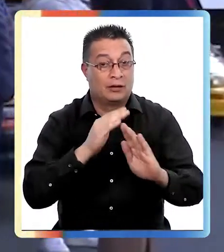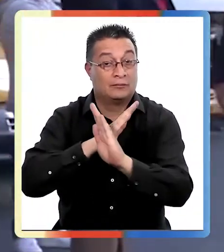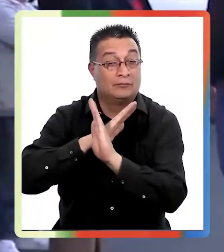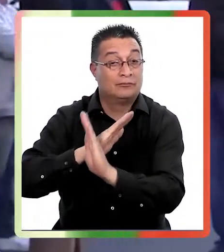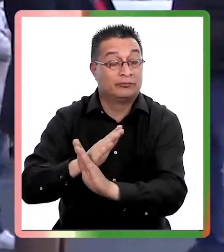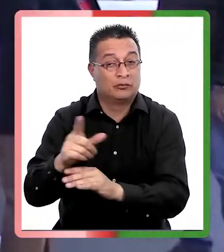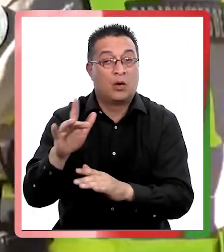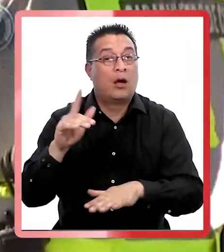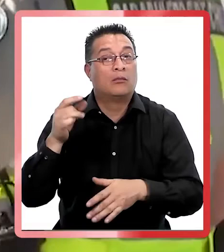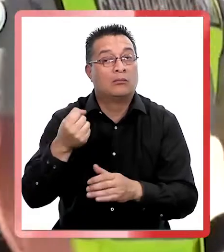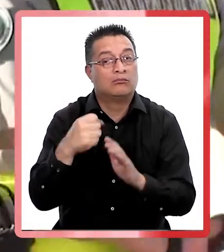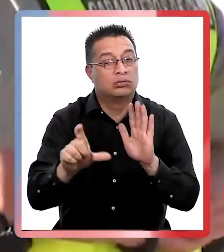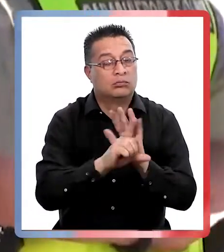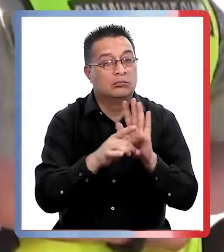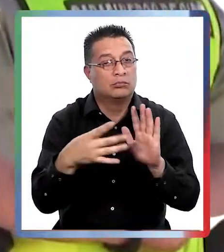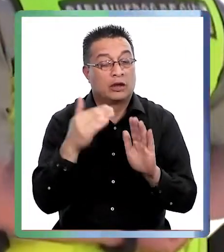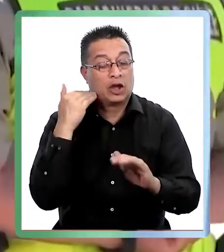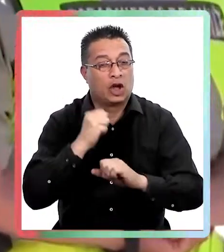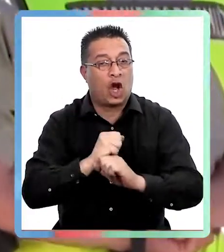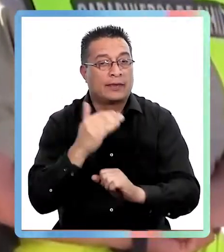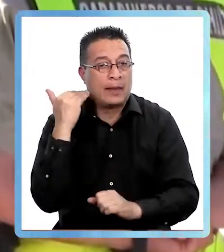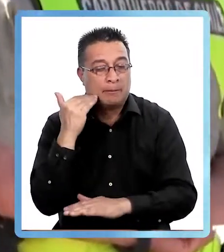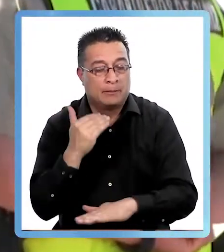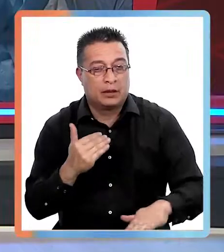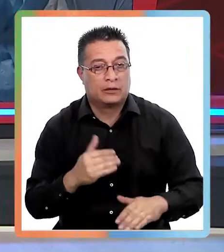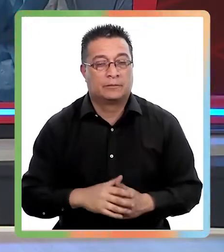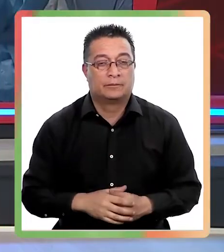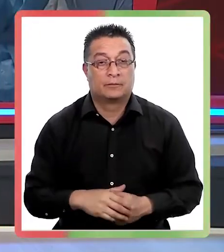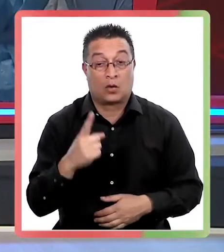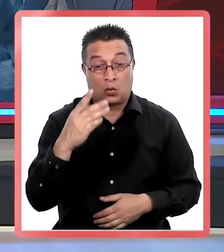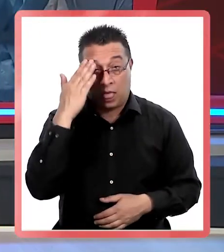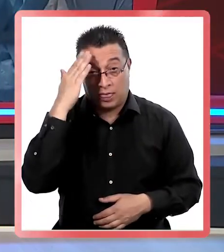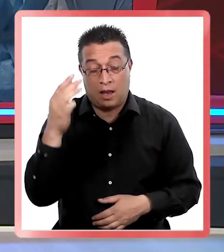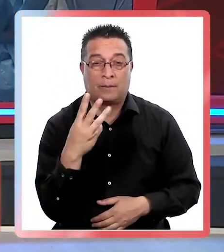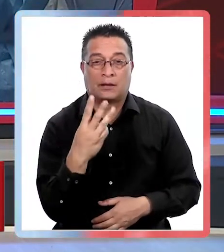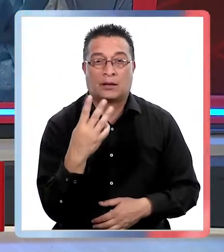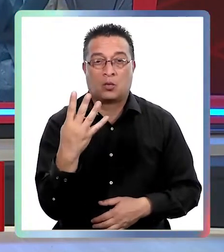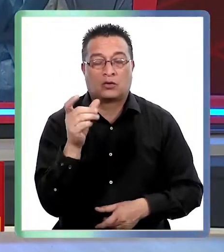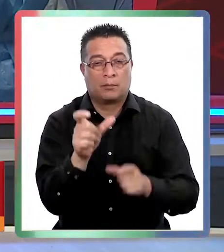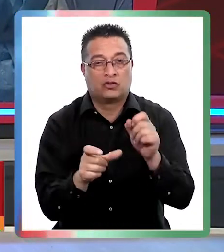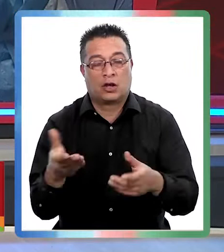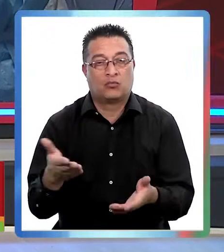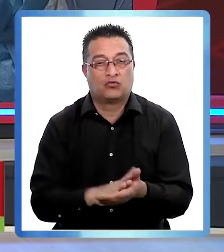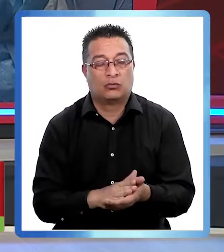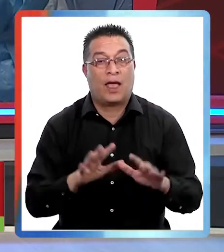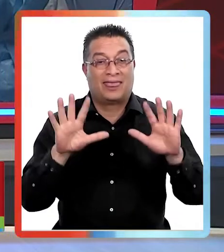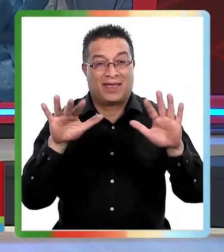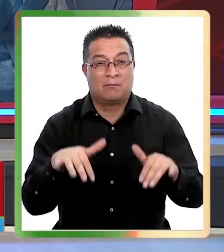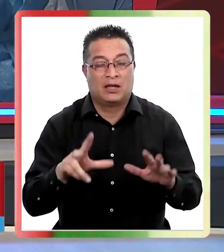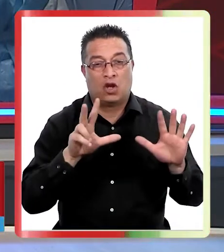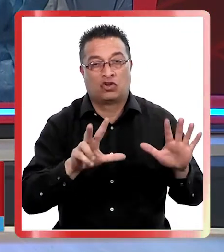lista de inhabilitados por delitos contra menores. En el último día, 34 personas fallecieron